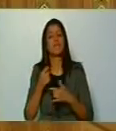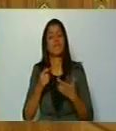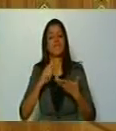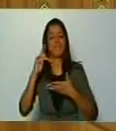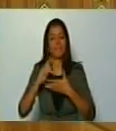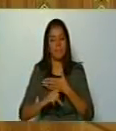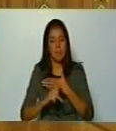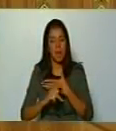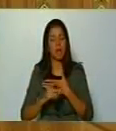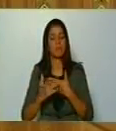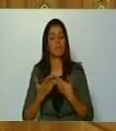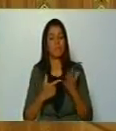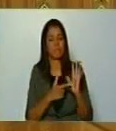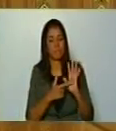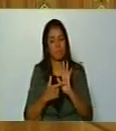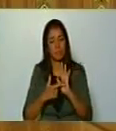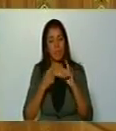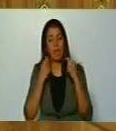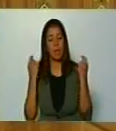tranquila.